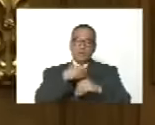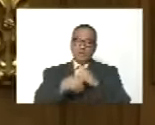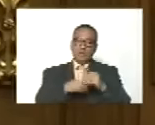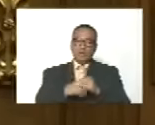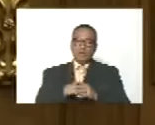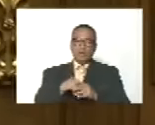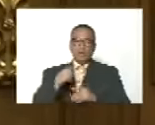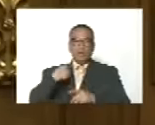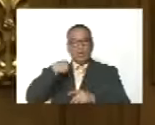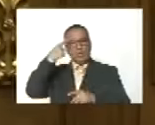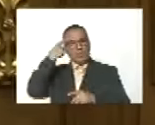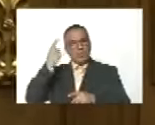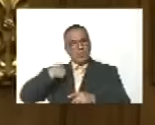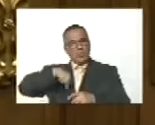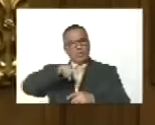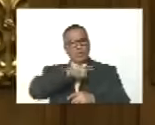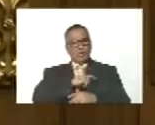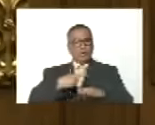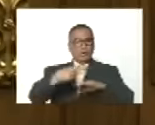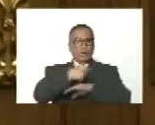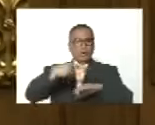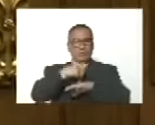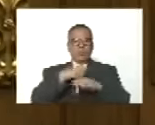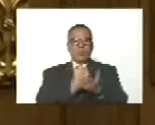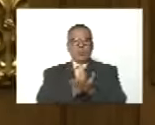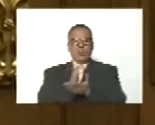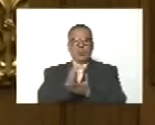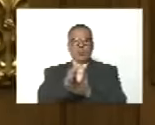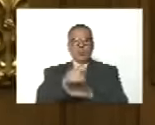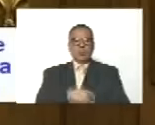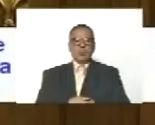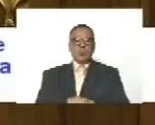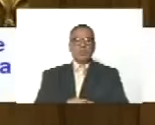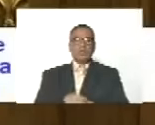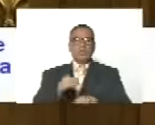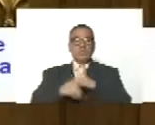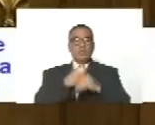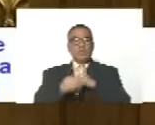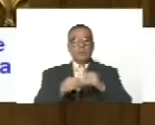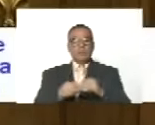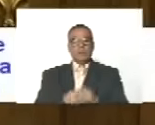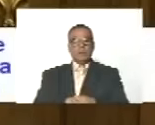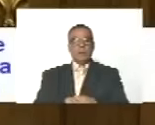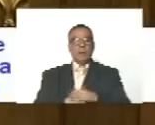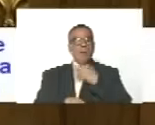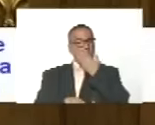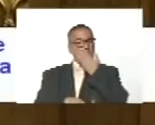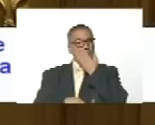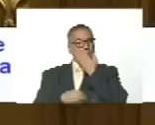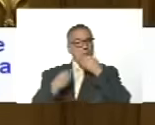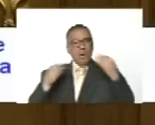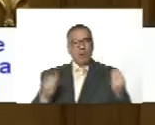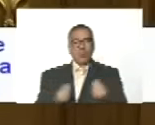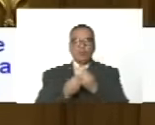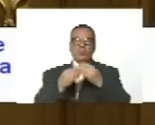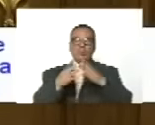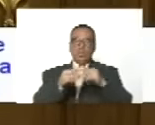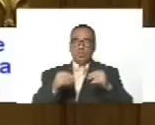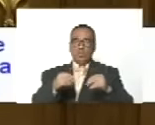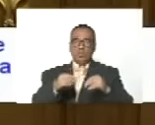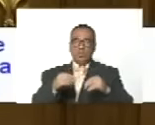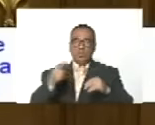supuesto, que nos ha llevado a nosotros a buscar un camino, que es el que estamos implementando junto a los aliados de